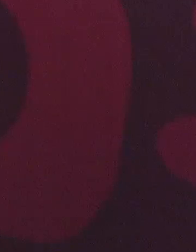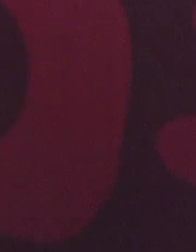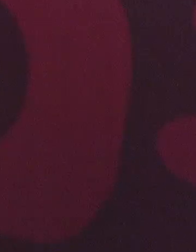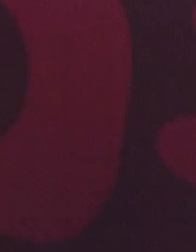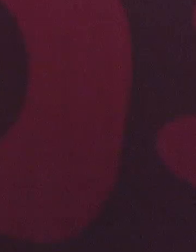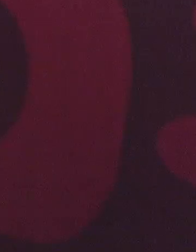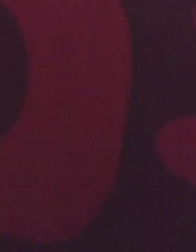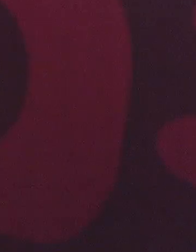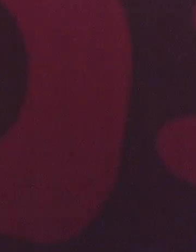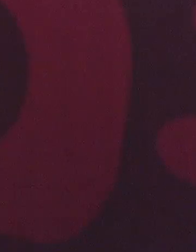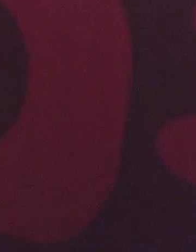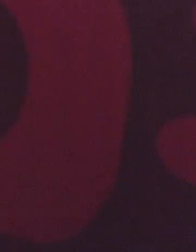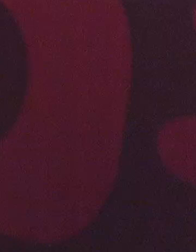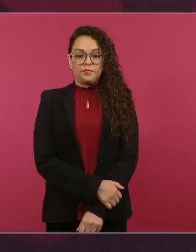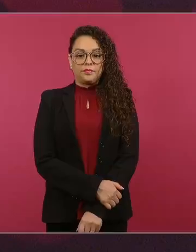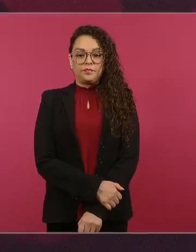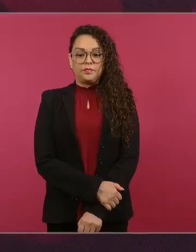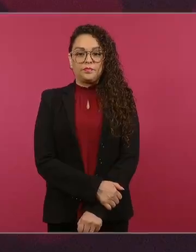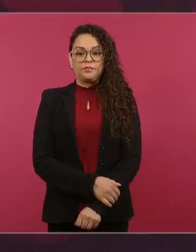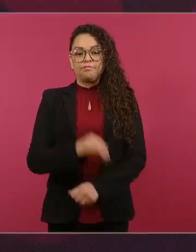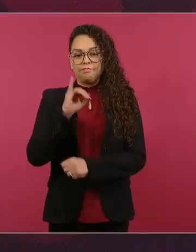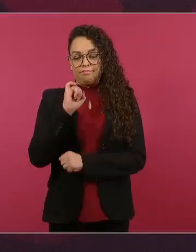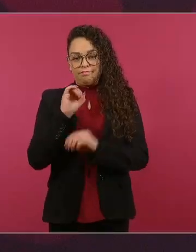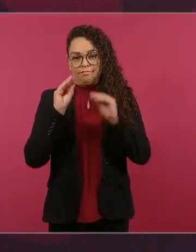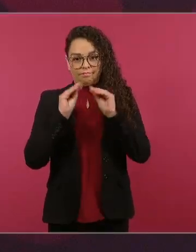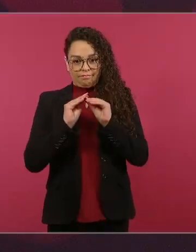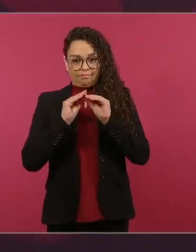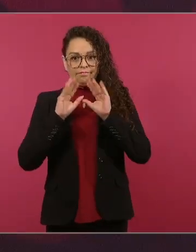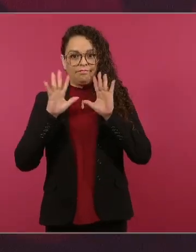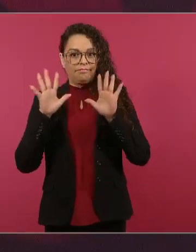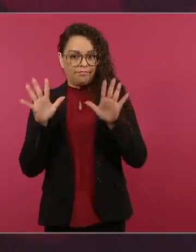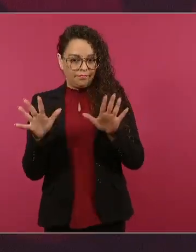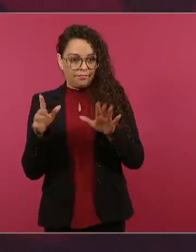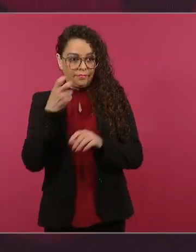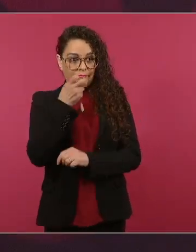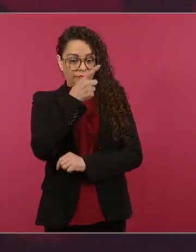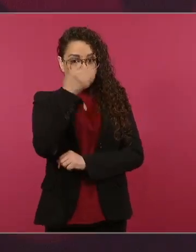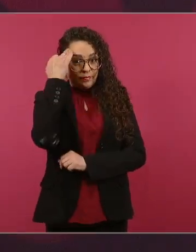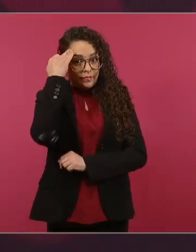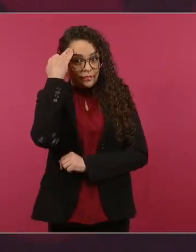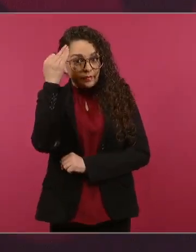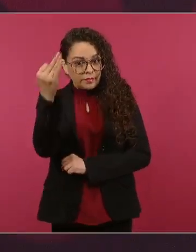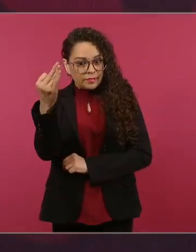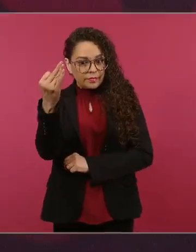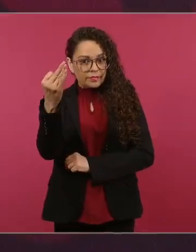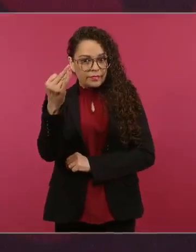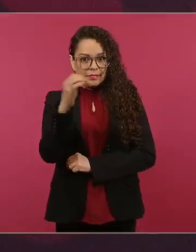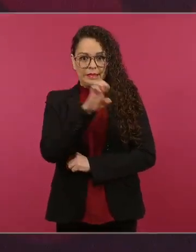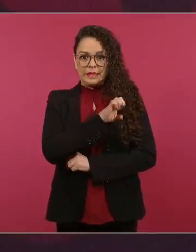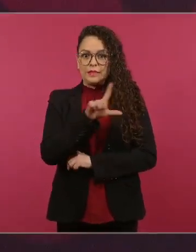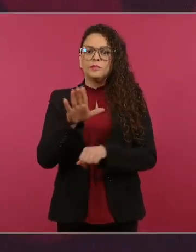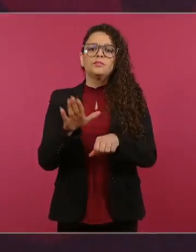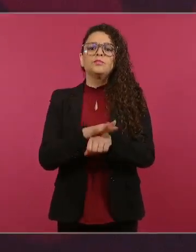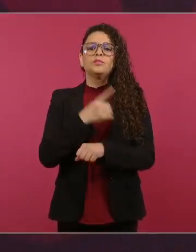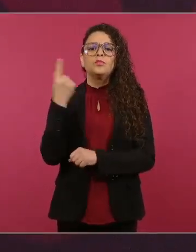en una circunstancia especial, venían unas elecciones en Estados Unidos, como ahora.